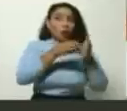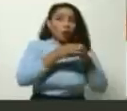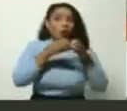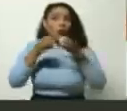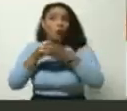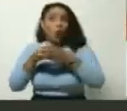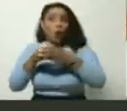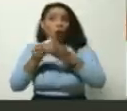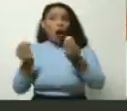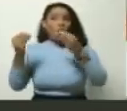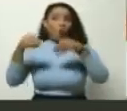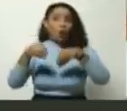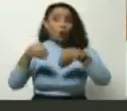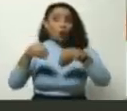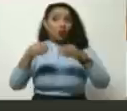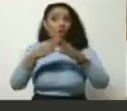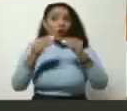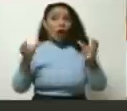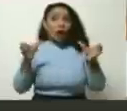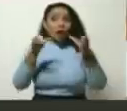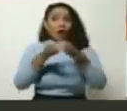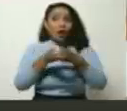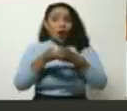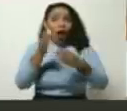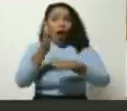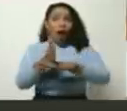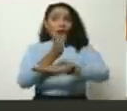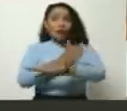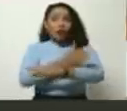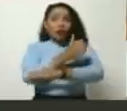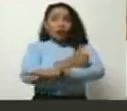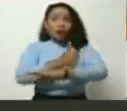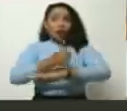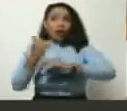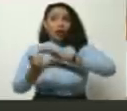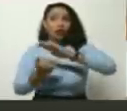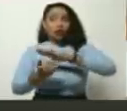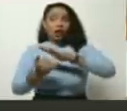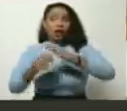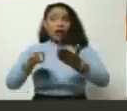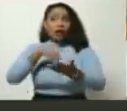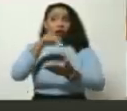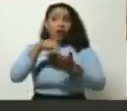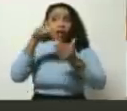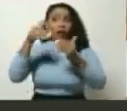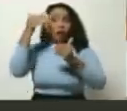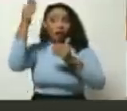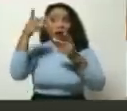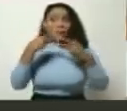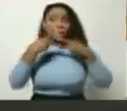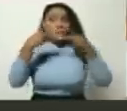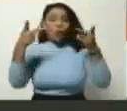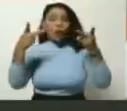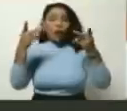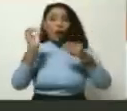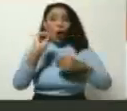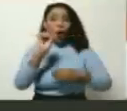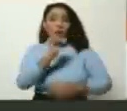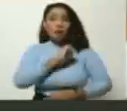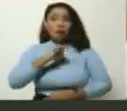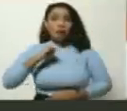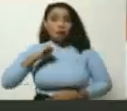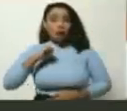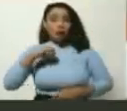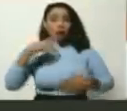todas las gestiones ante las autoridades e instituciones nacionales y extranjeras, públicas o privadas,